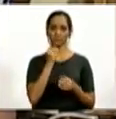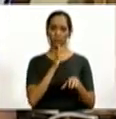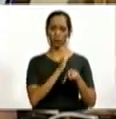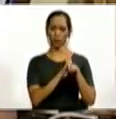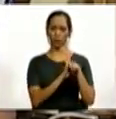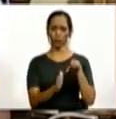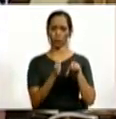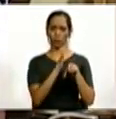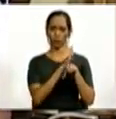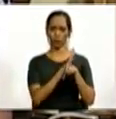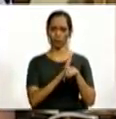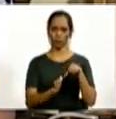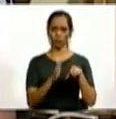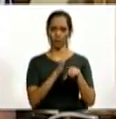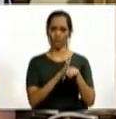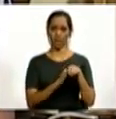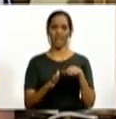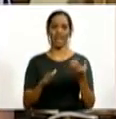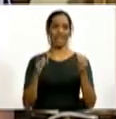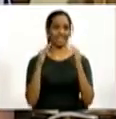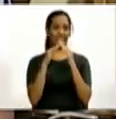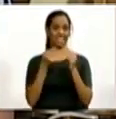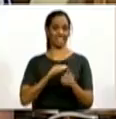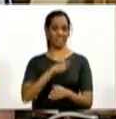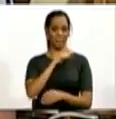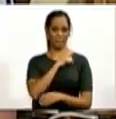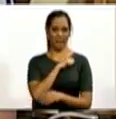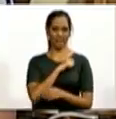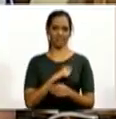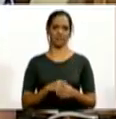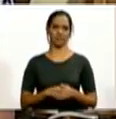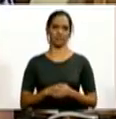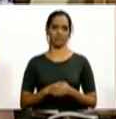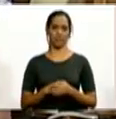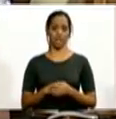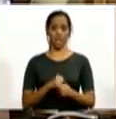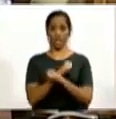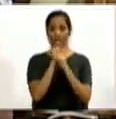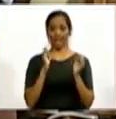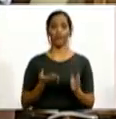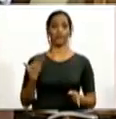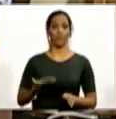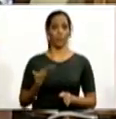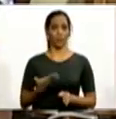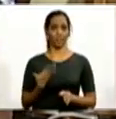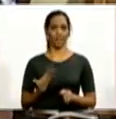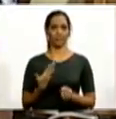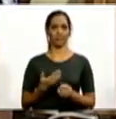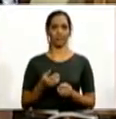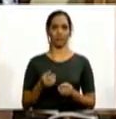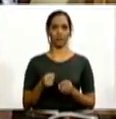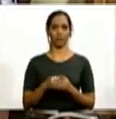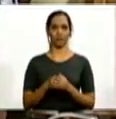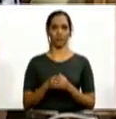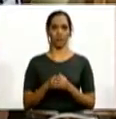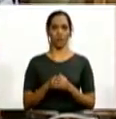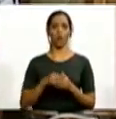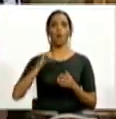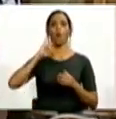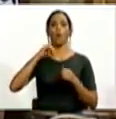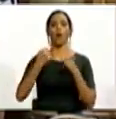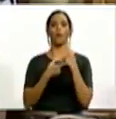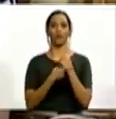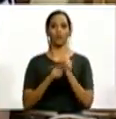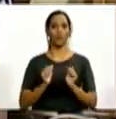serrano en ese castillo en España, ¿no? Claro, porque es importante que ustedes vean, Juan Guaidó cuando arrancó